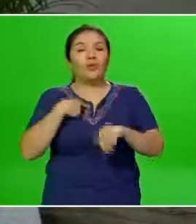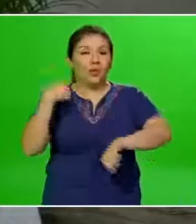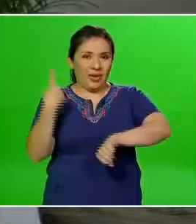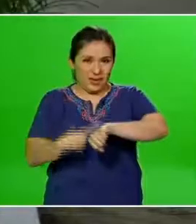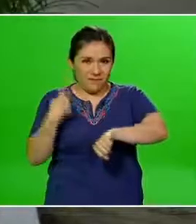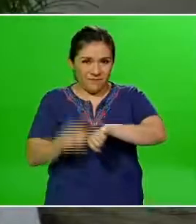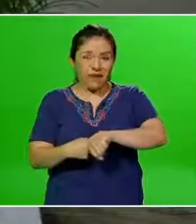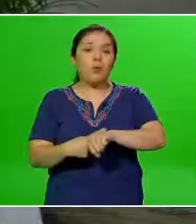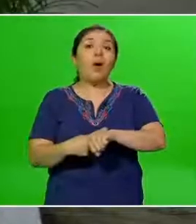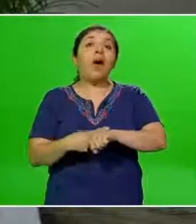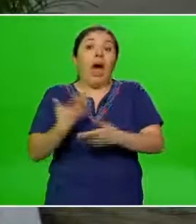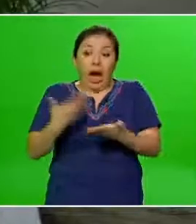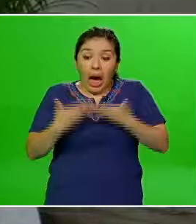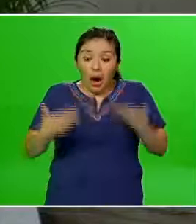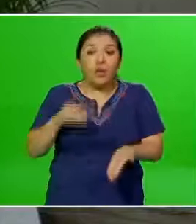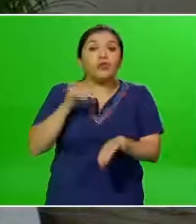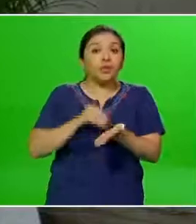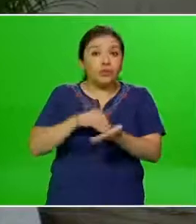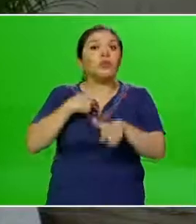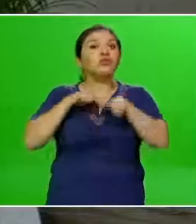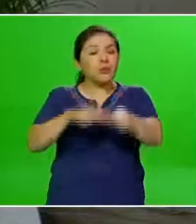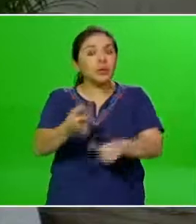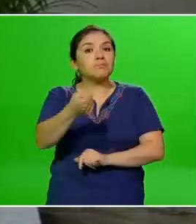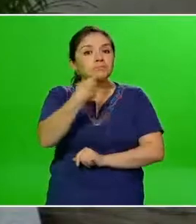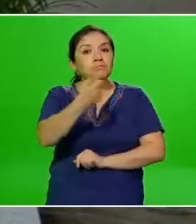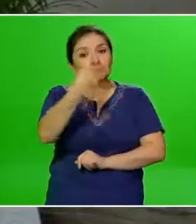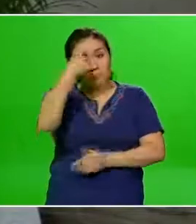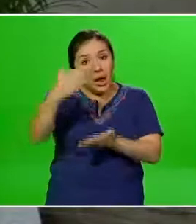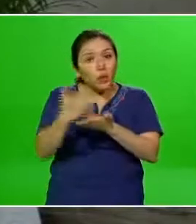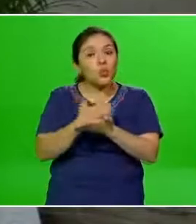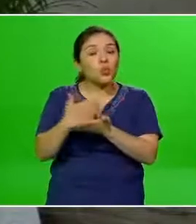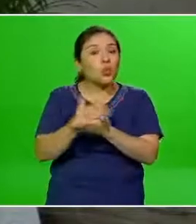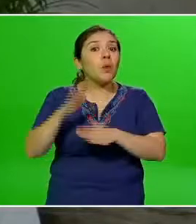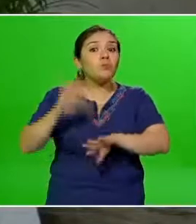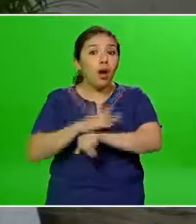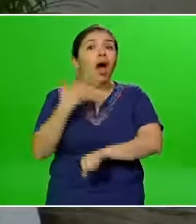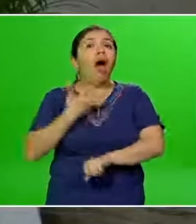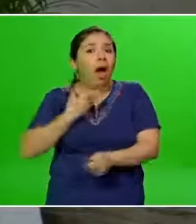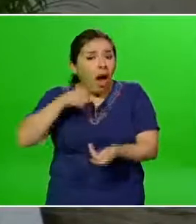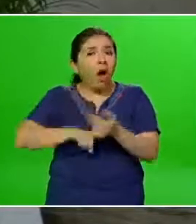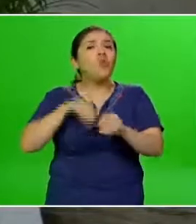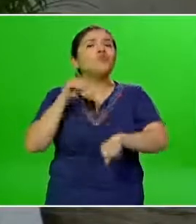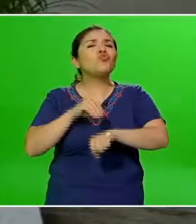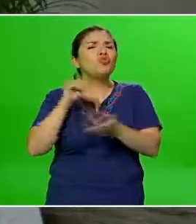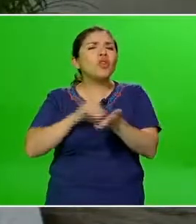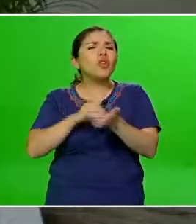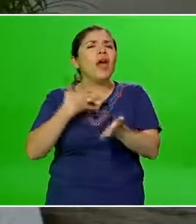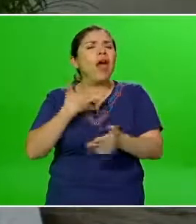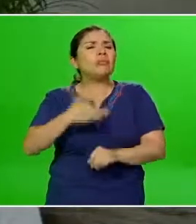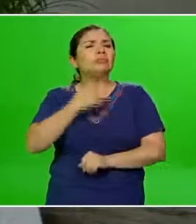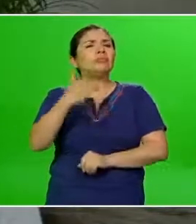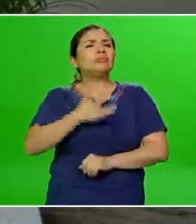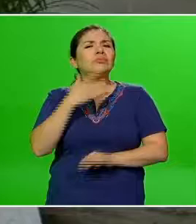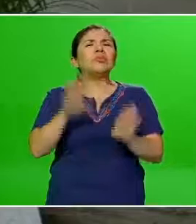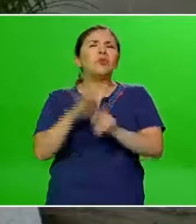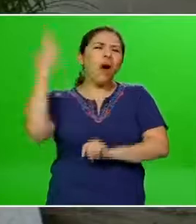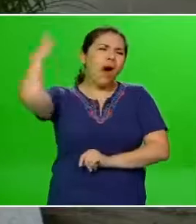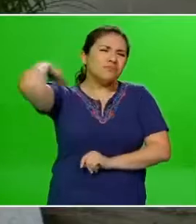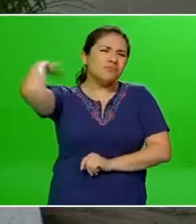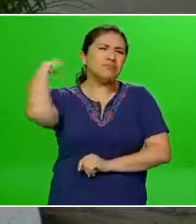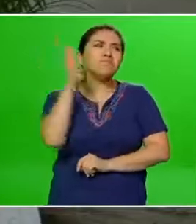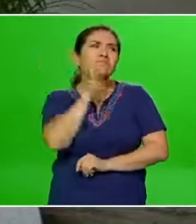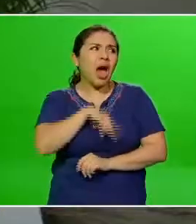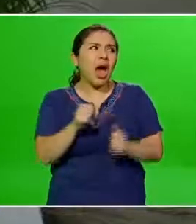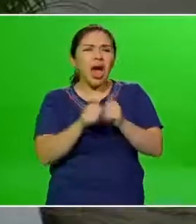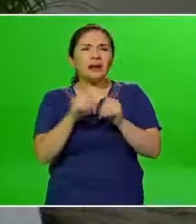periodo que todavía estoy en tratamiento, estoy en recuperación porque quedé con secuelas de COVID como fibrosis pulmonar